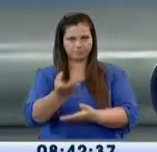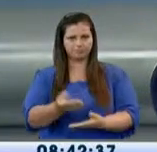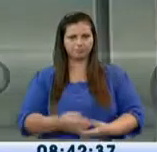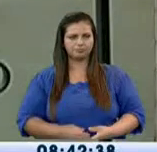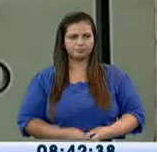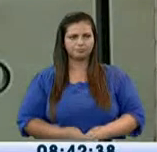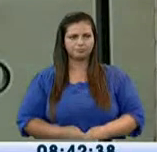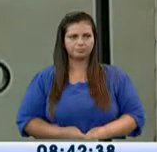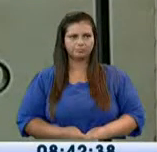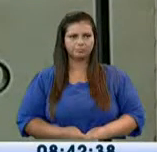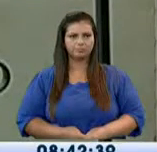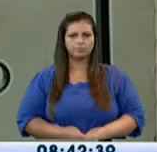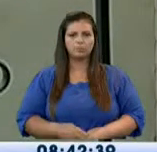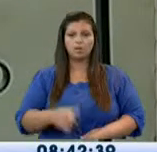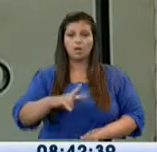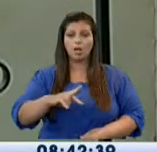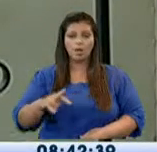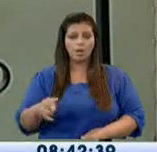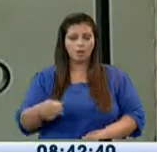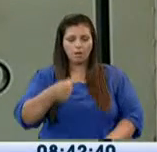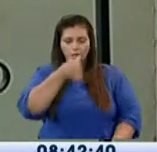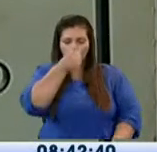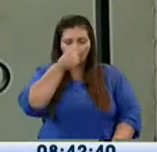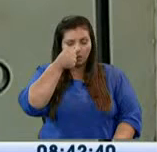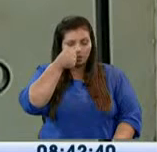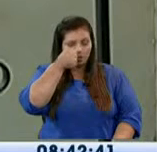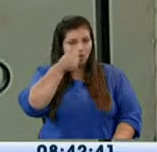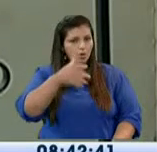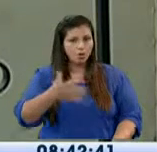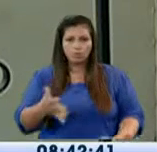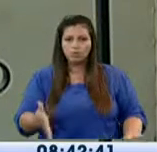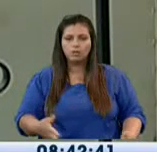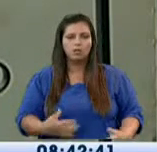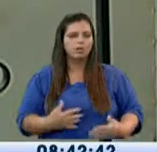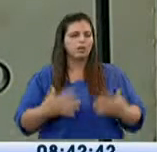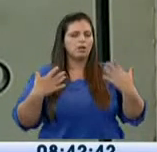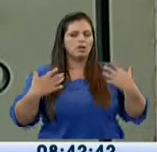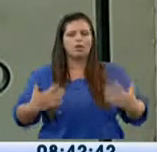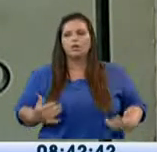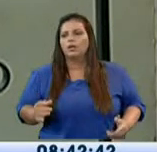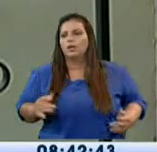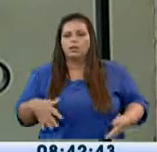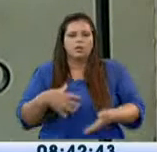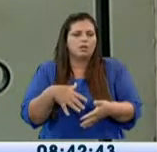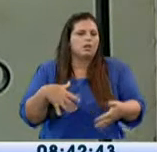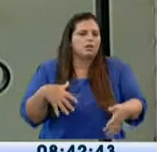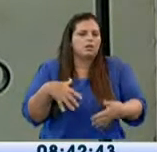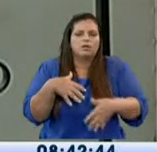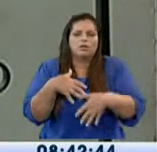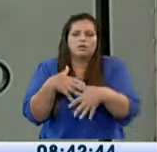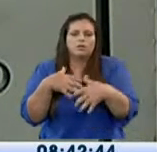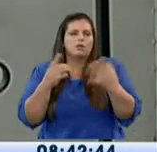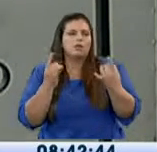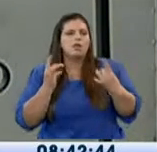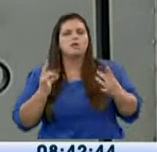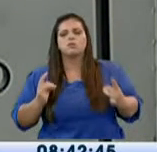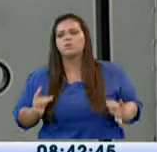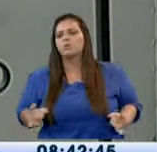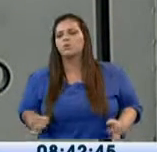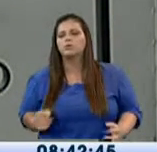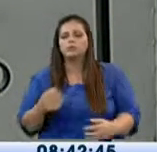Y el día que no consumo ya me comienzo a poner mal, todo el cuerpo me tiembla, los huesos me duelen,